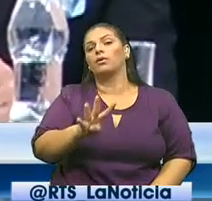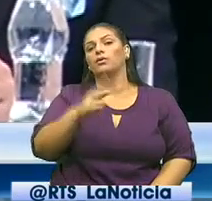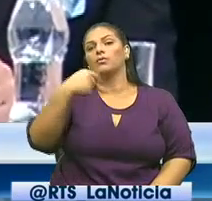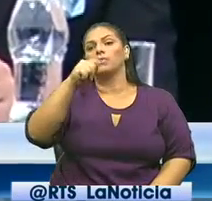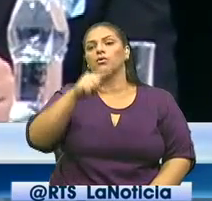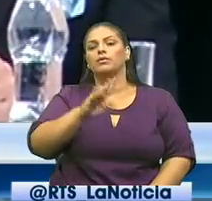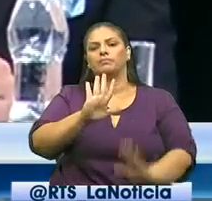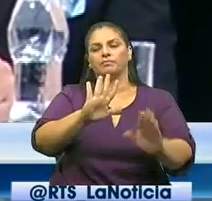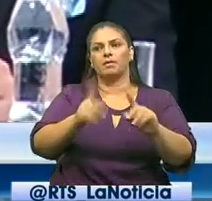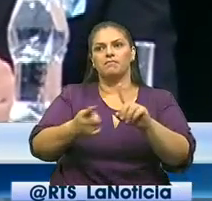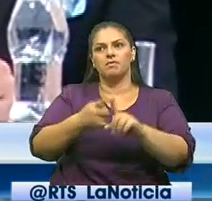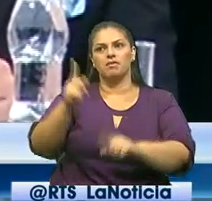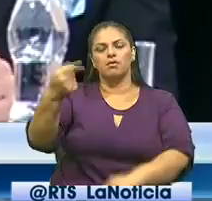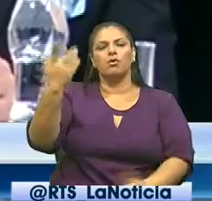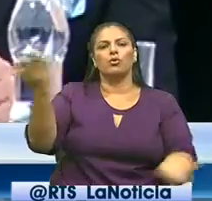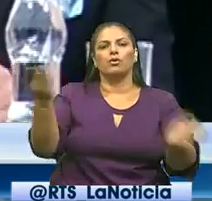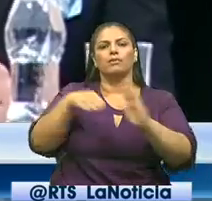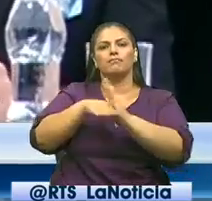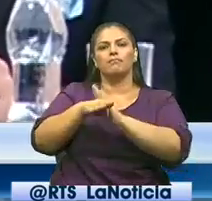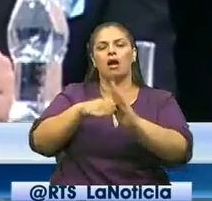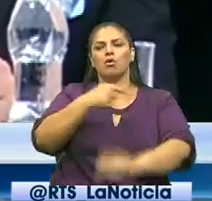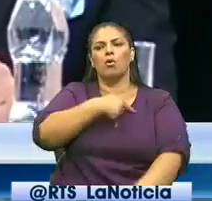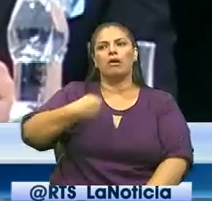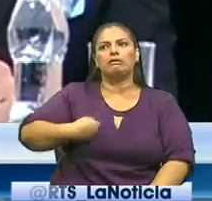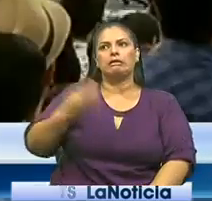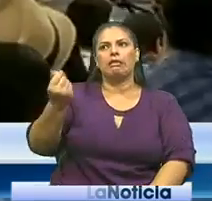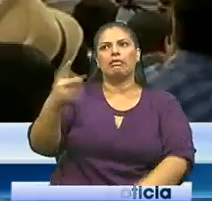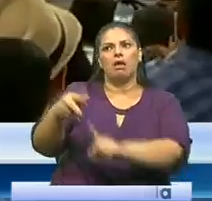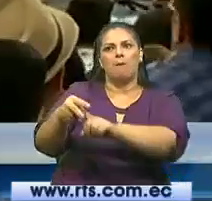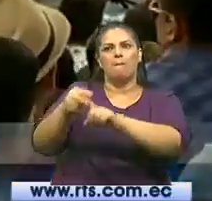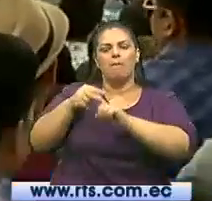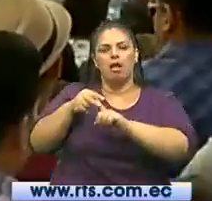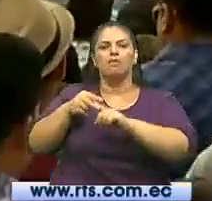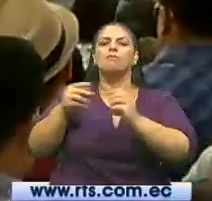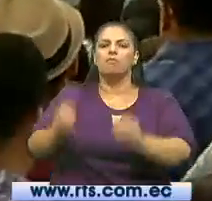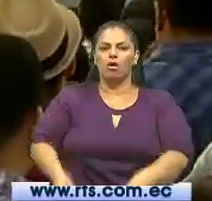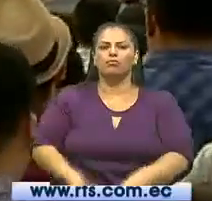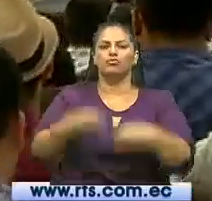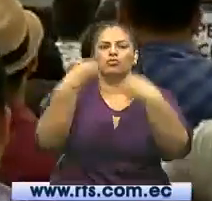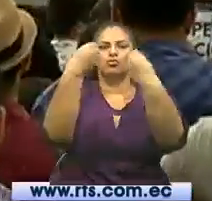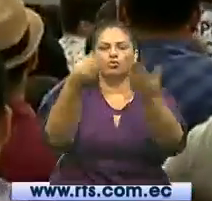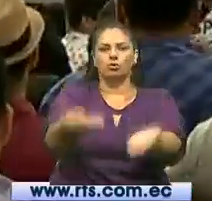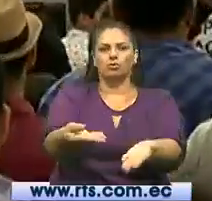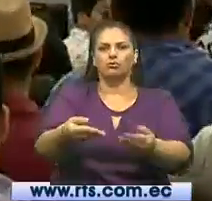China y serán pagados por la prefectura de la provincia. Informó Julio César Saona.